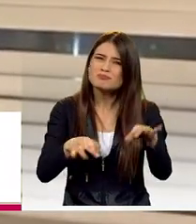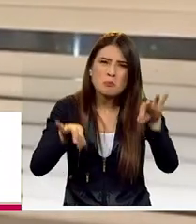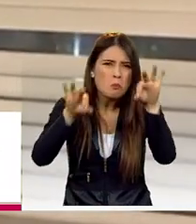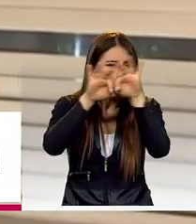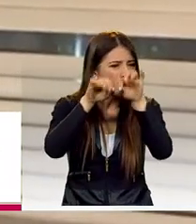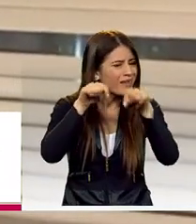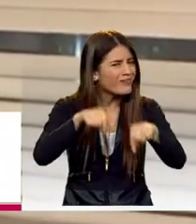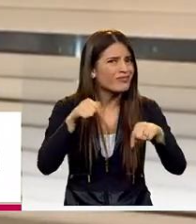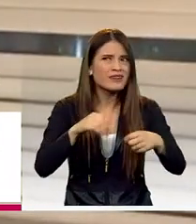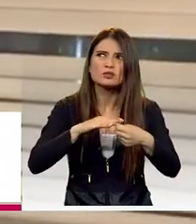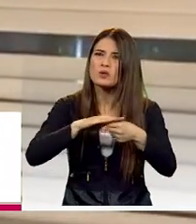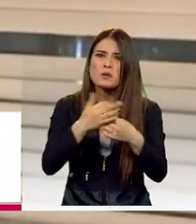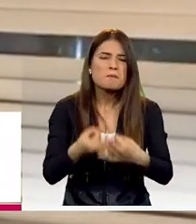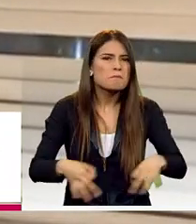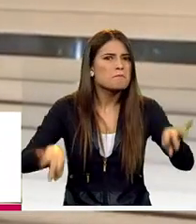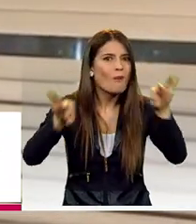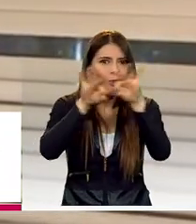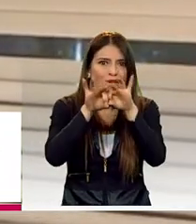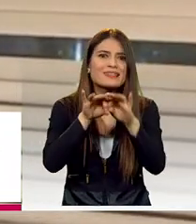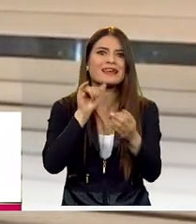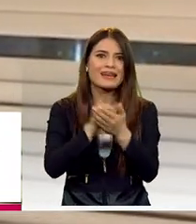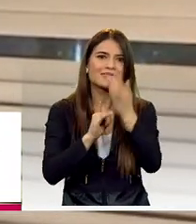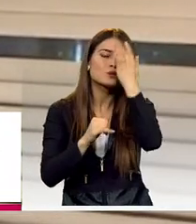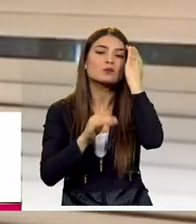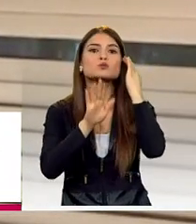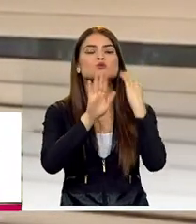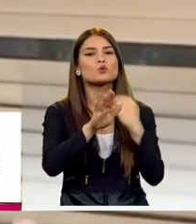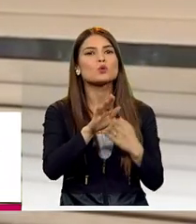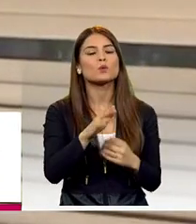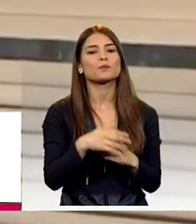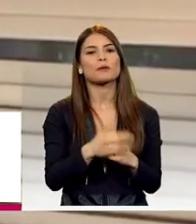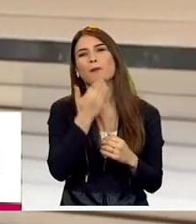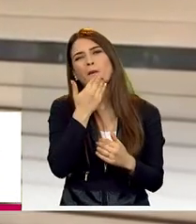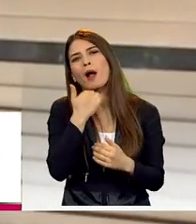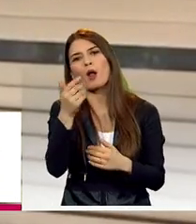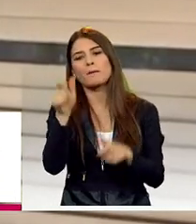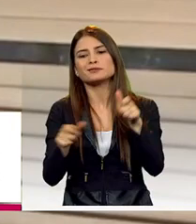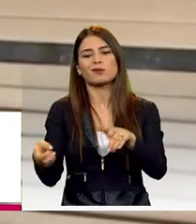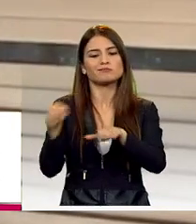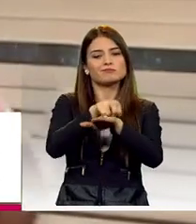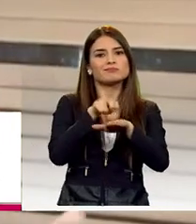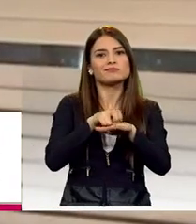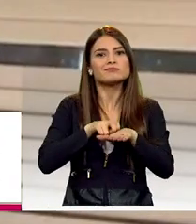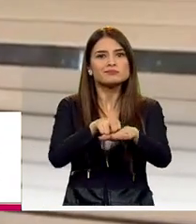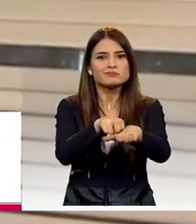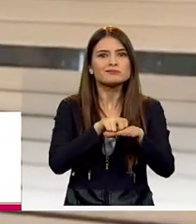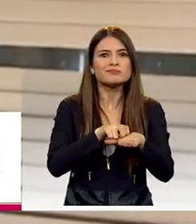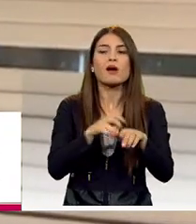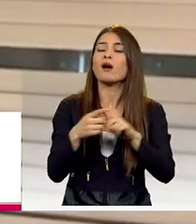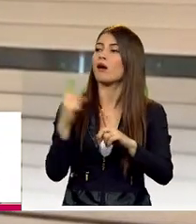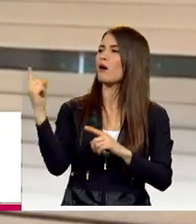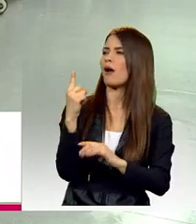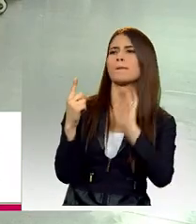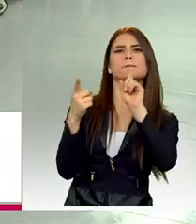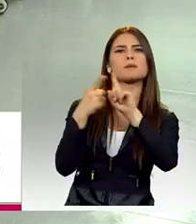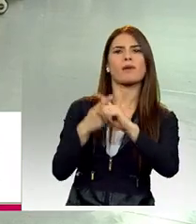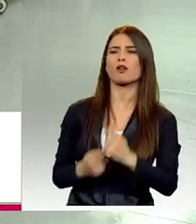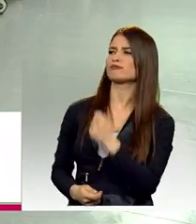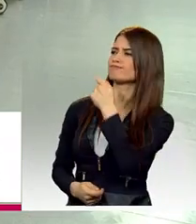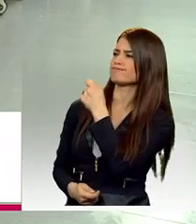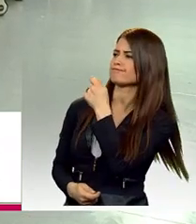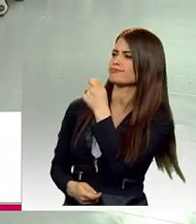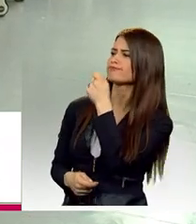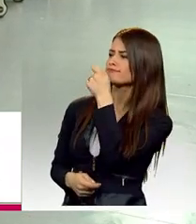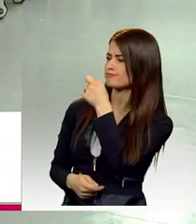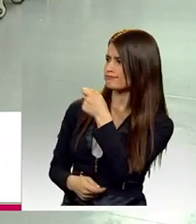en Bogotá, y es un tamizaje de temperatura, ojalá en el transporte público masivo y también al ingreso de los supermercados. Las